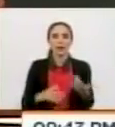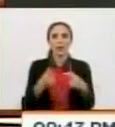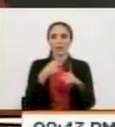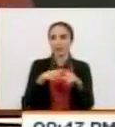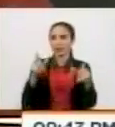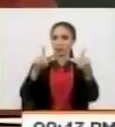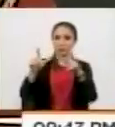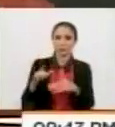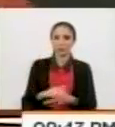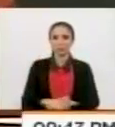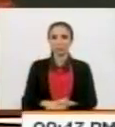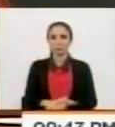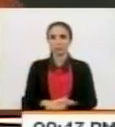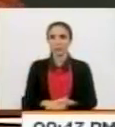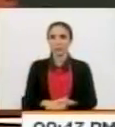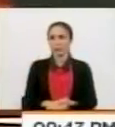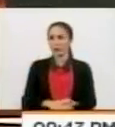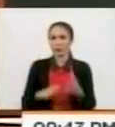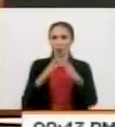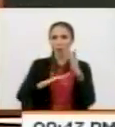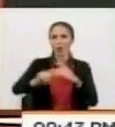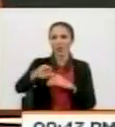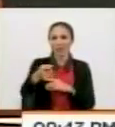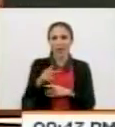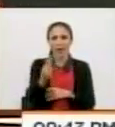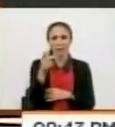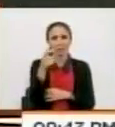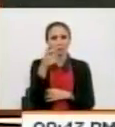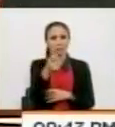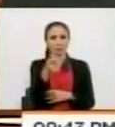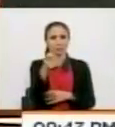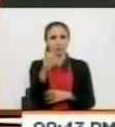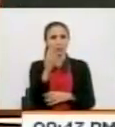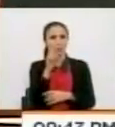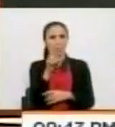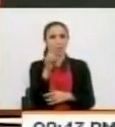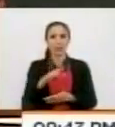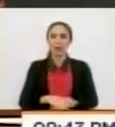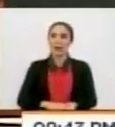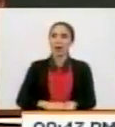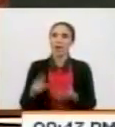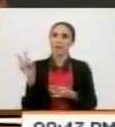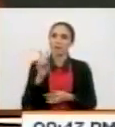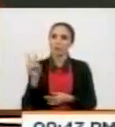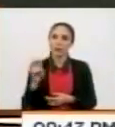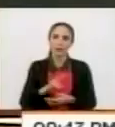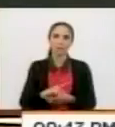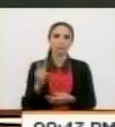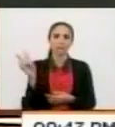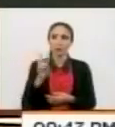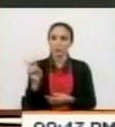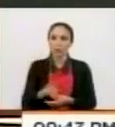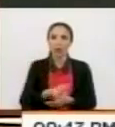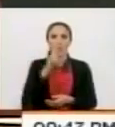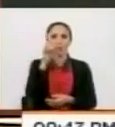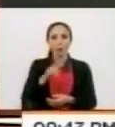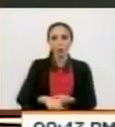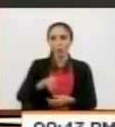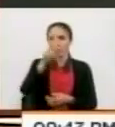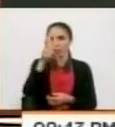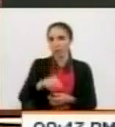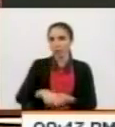sé dónde, Fox News, todo. Y eso es Venezuela, Venezuela, Venezuela. Todos los días hay aunque sea una